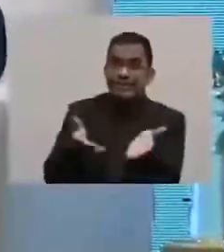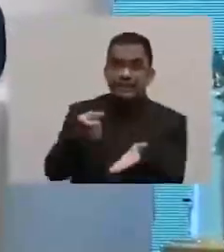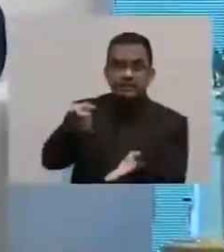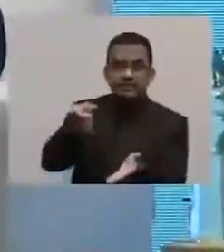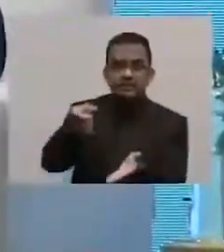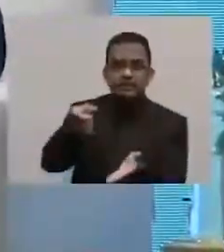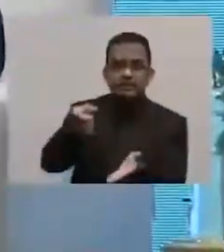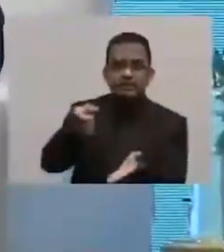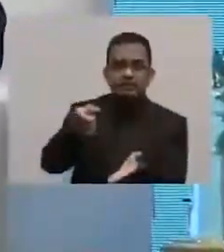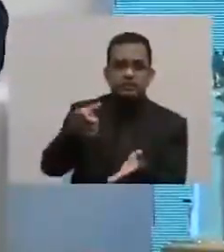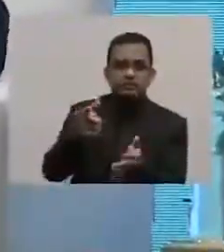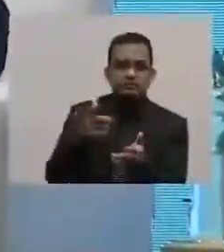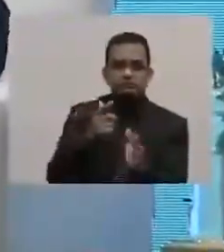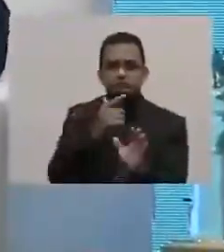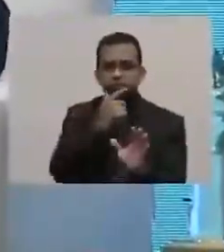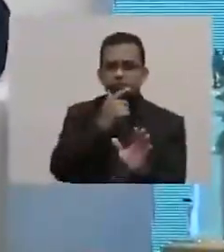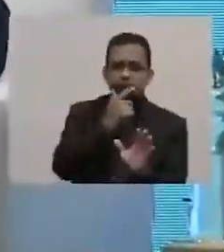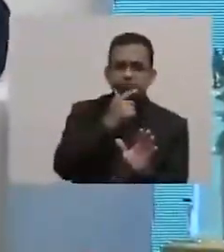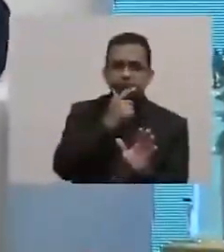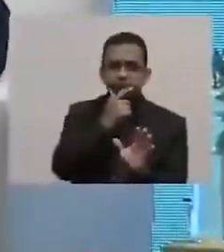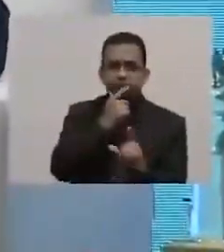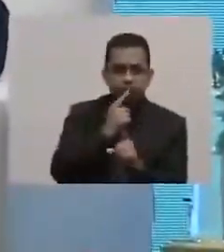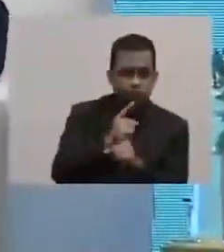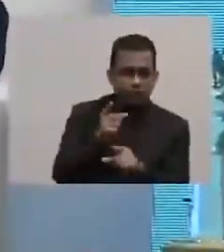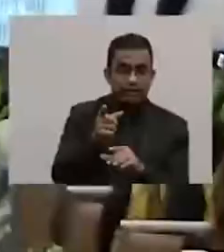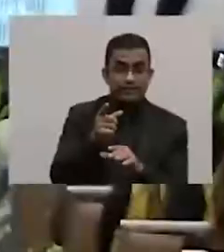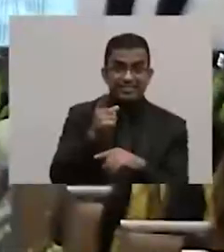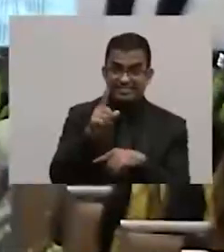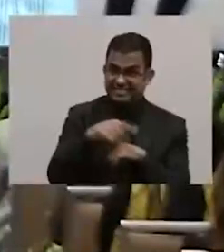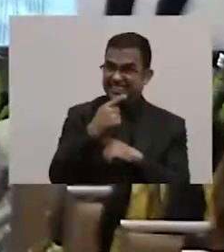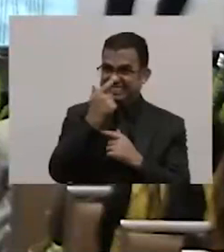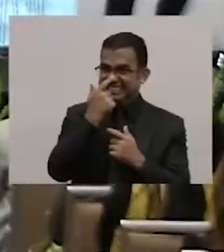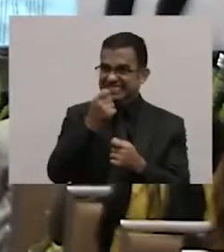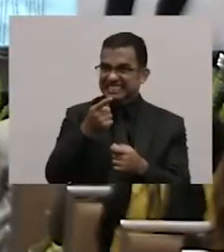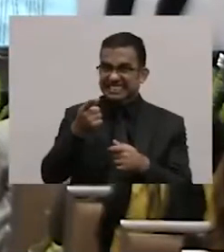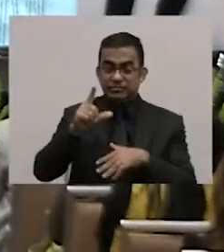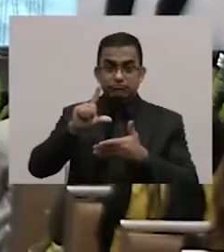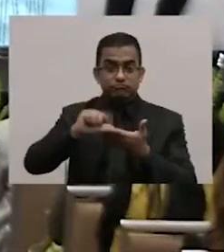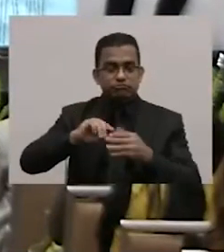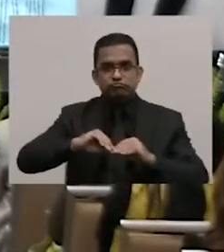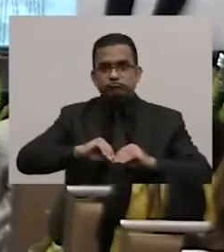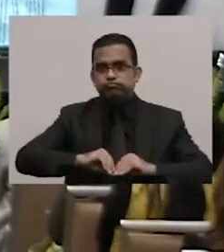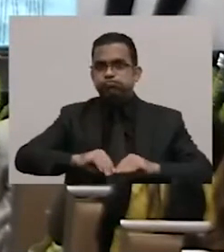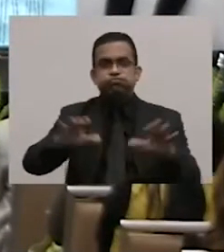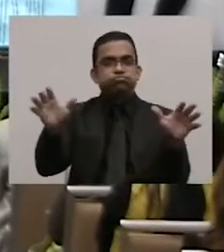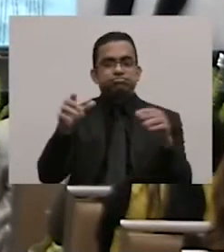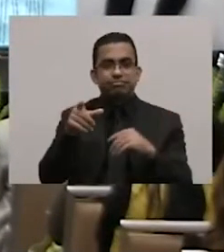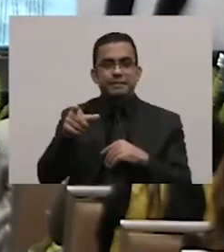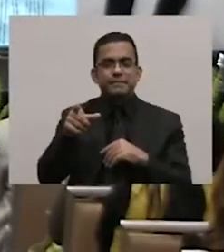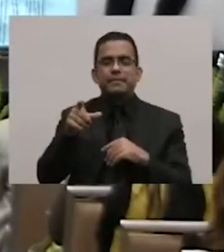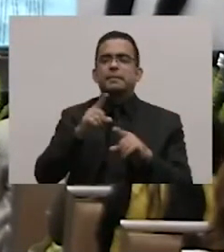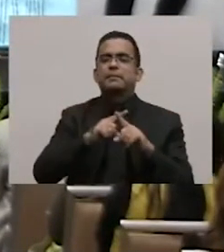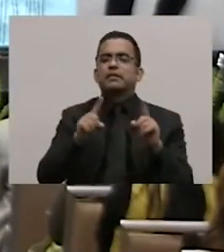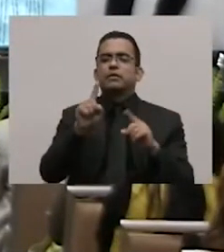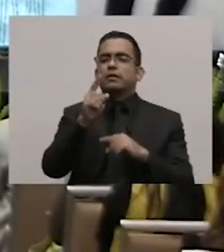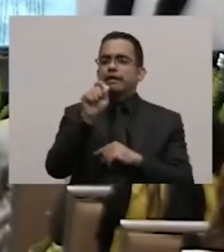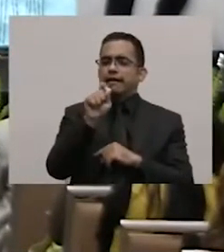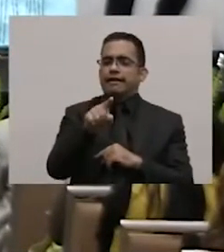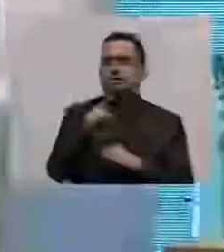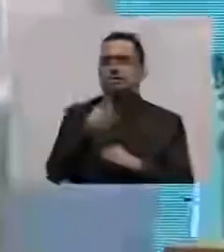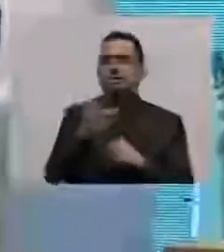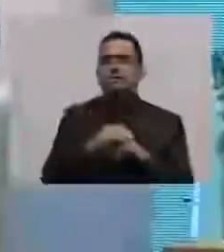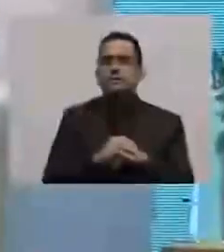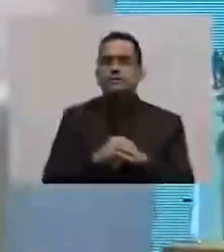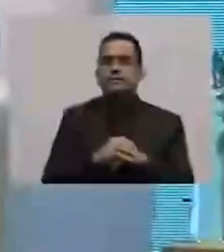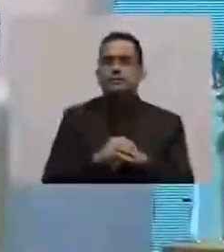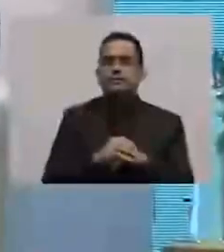bueno, en la expectativa, esa es una información... Pero fue un día muy interesante, en medio de todo, ¿no? Sí, es interesante, sí. Pero la pregunta tiene que ver